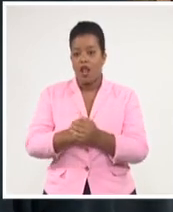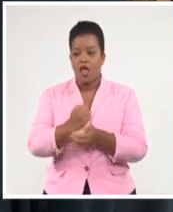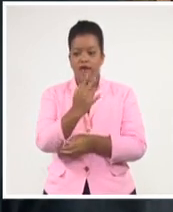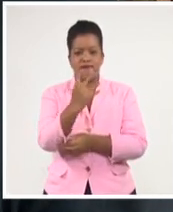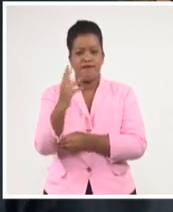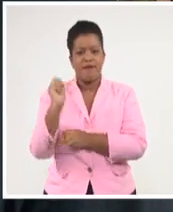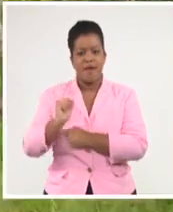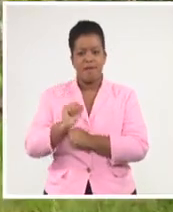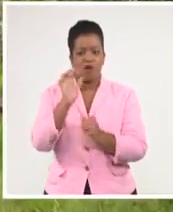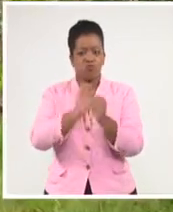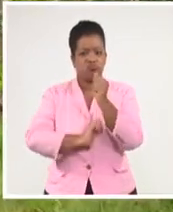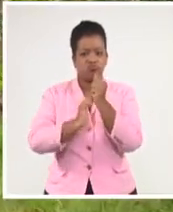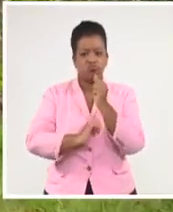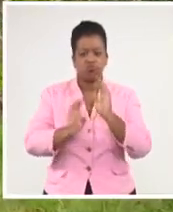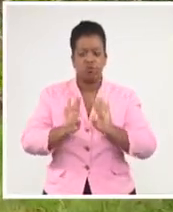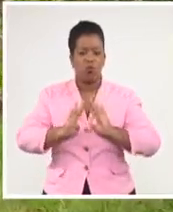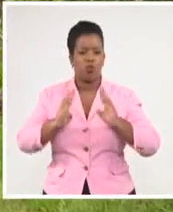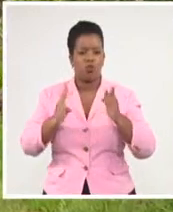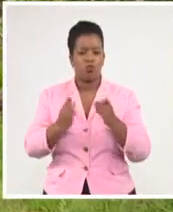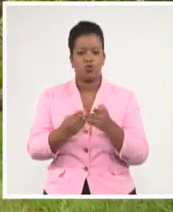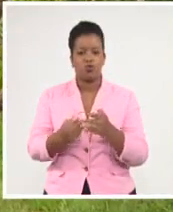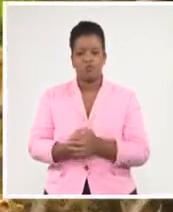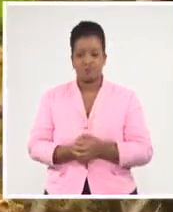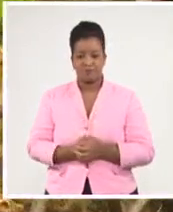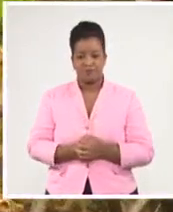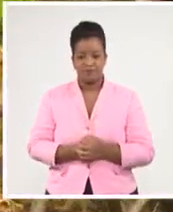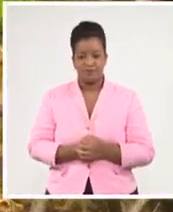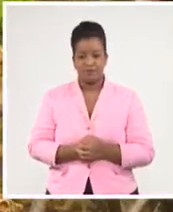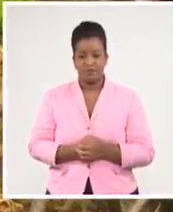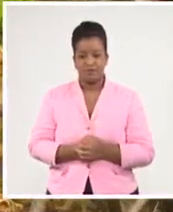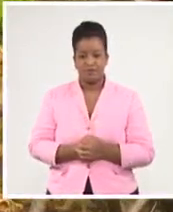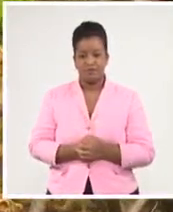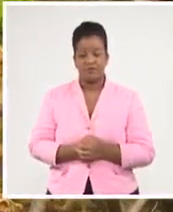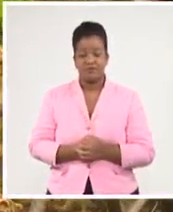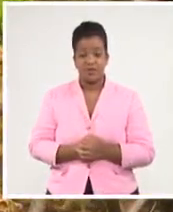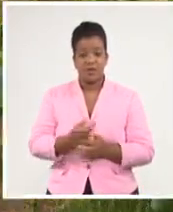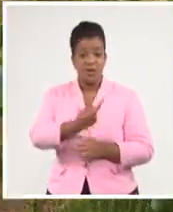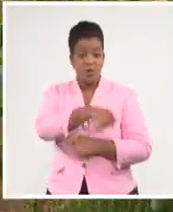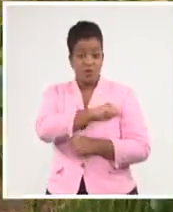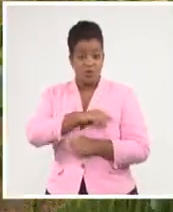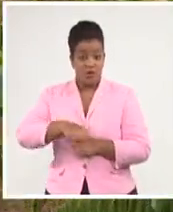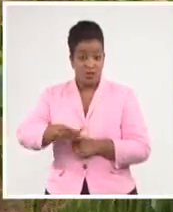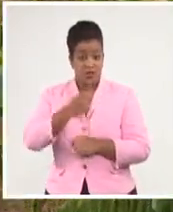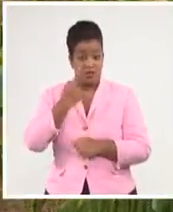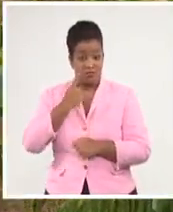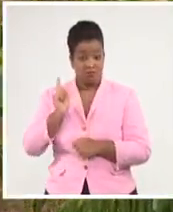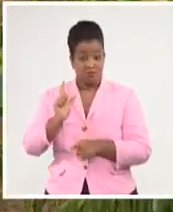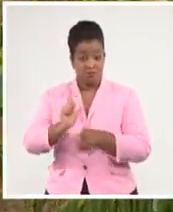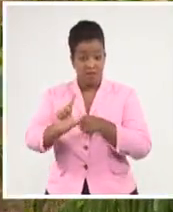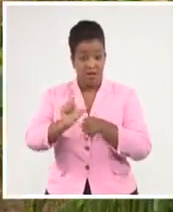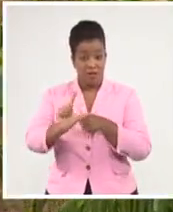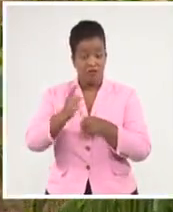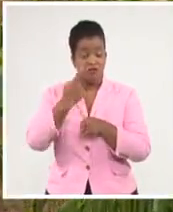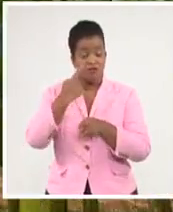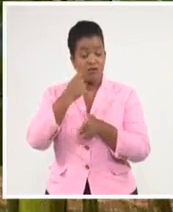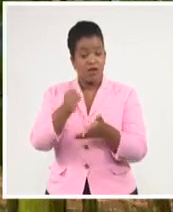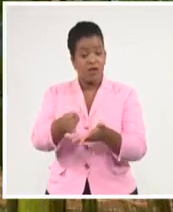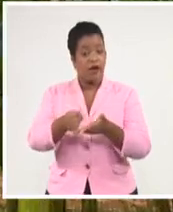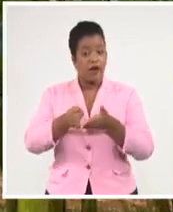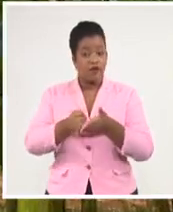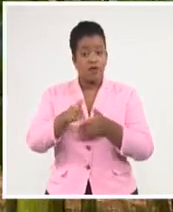eso que lo fuimos dejando para ellos. En el poblado de Bolondrón crece el número de usufructuarios que tras las garantías y beneficios de las nuevas